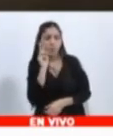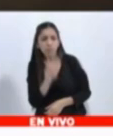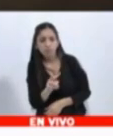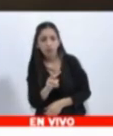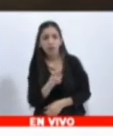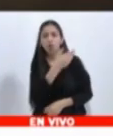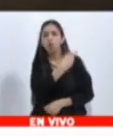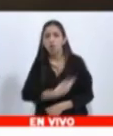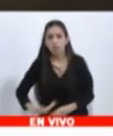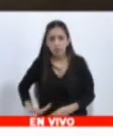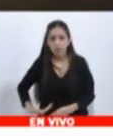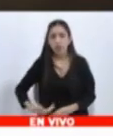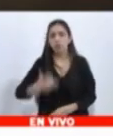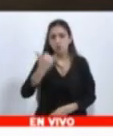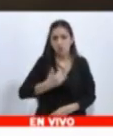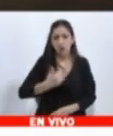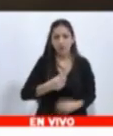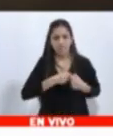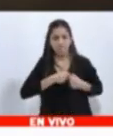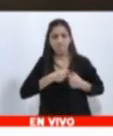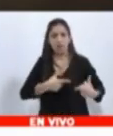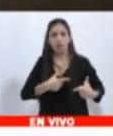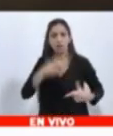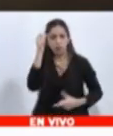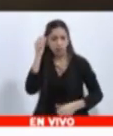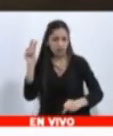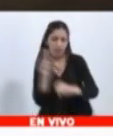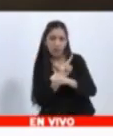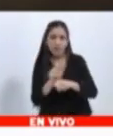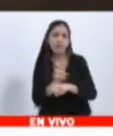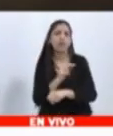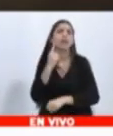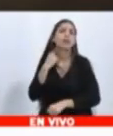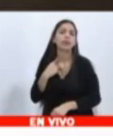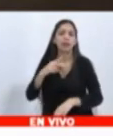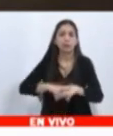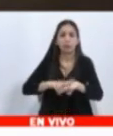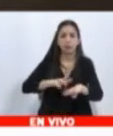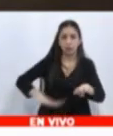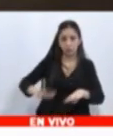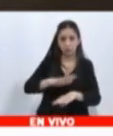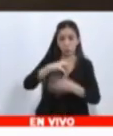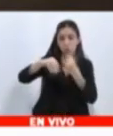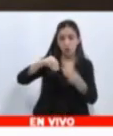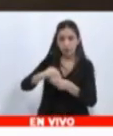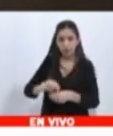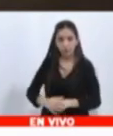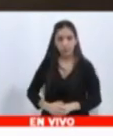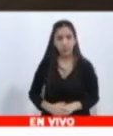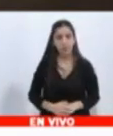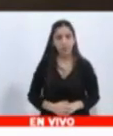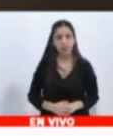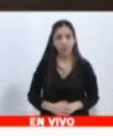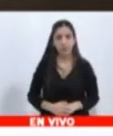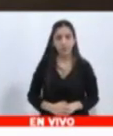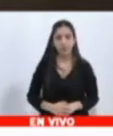gente sienta que tiene un gobierno que tiene el coraje de defender los intereses de nuestro